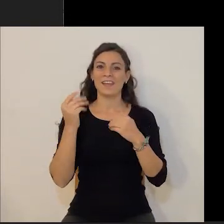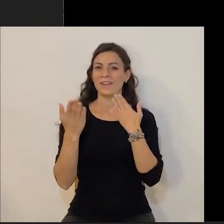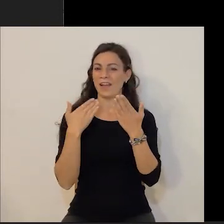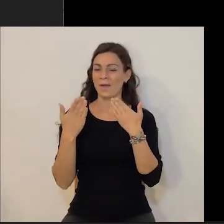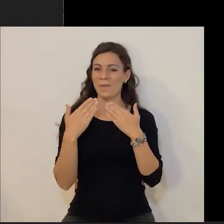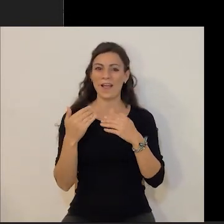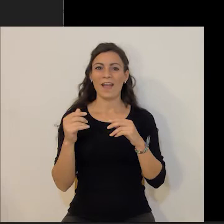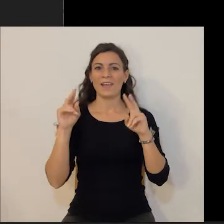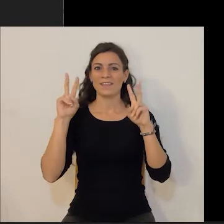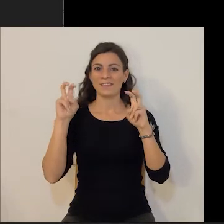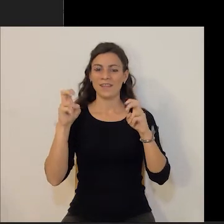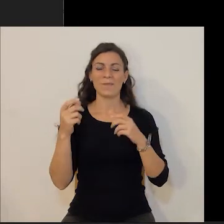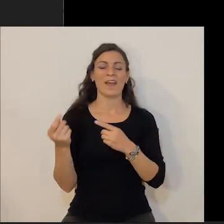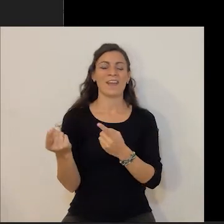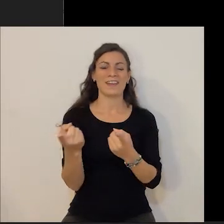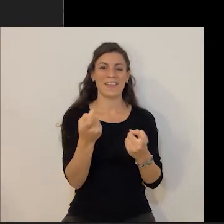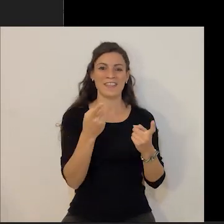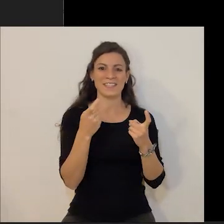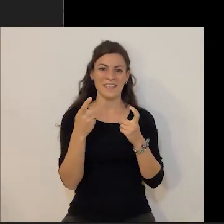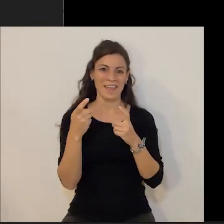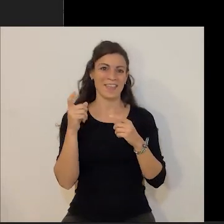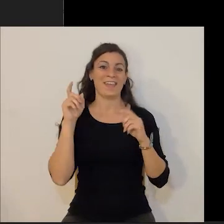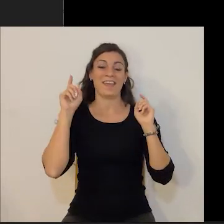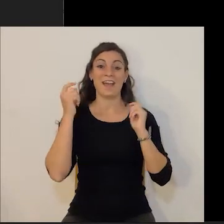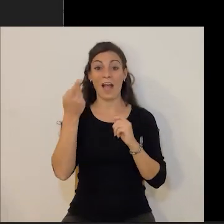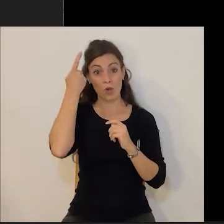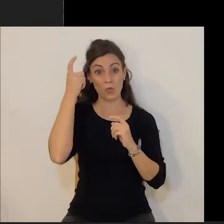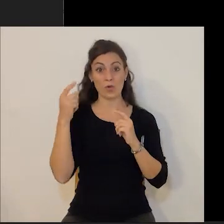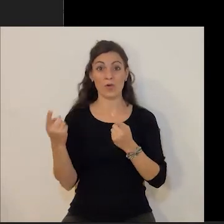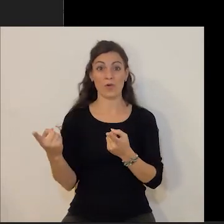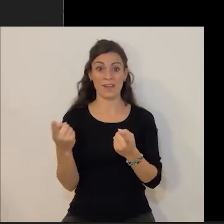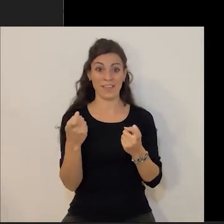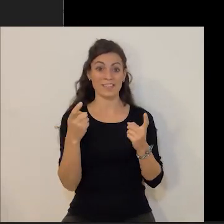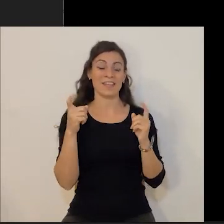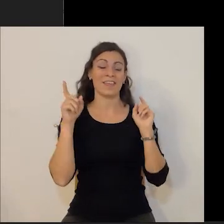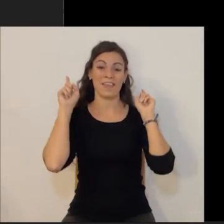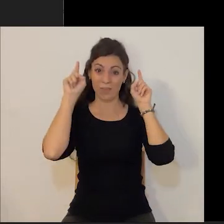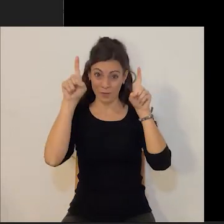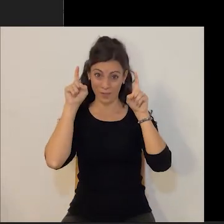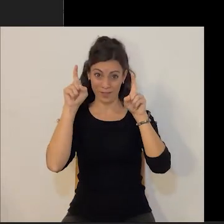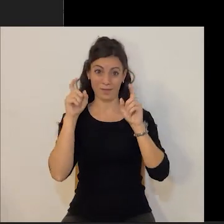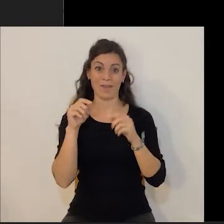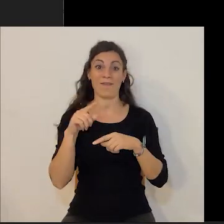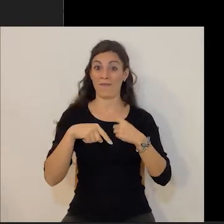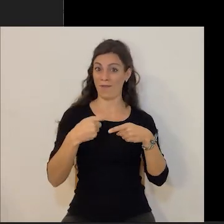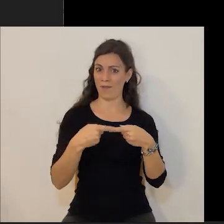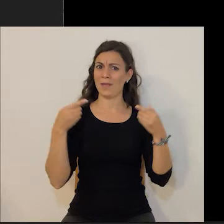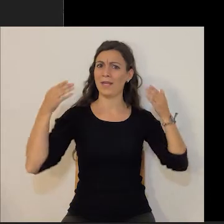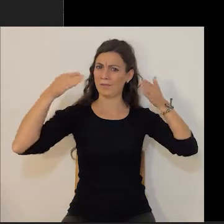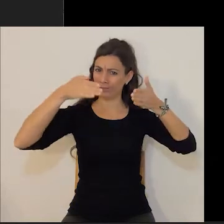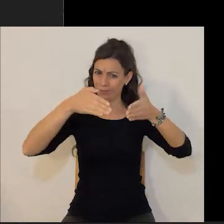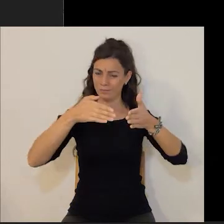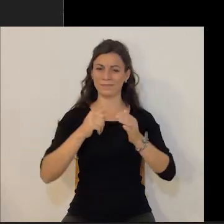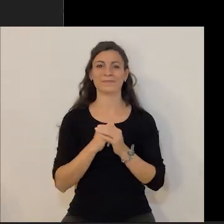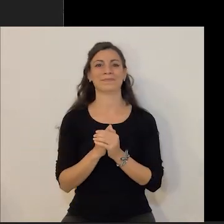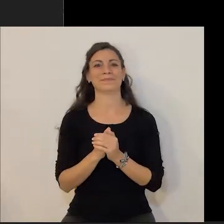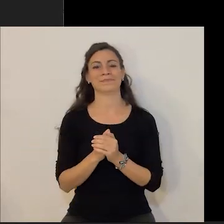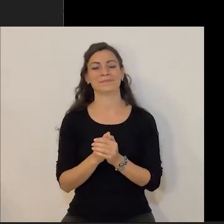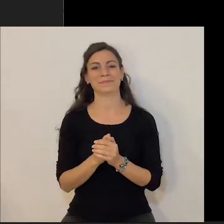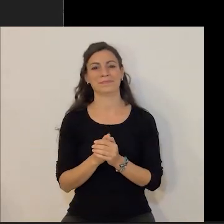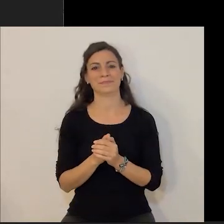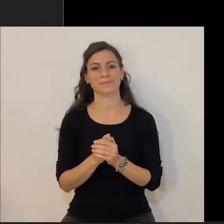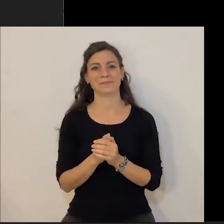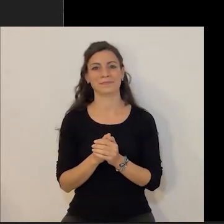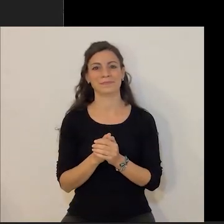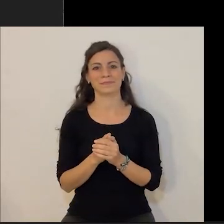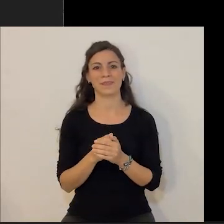NEAE. Va dirigido a la familia con hijos NEAE y bueno, lo que